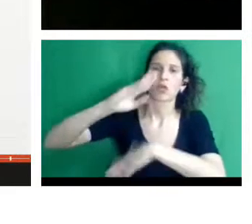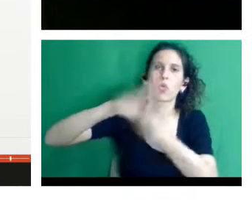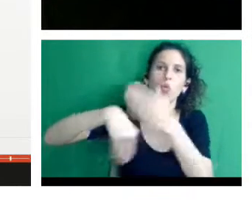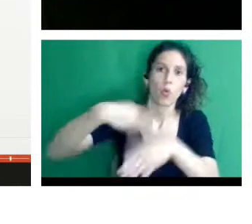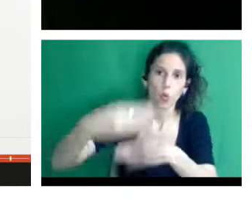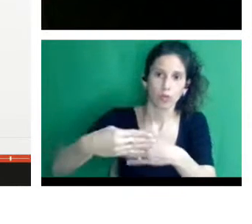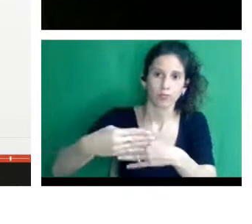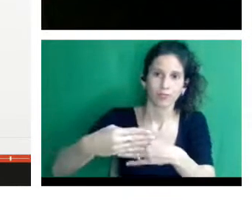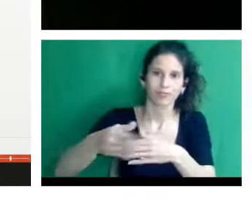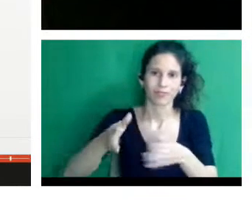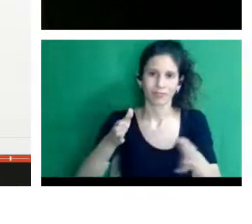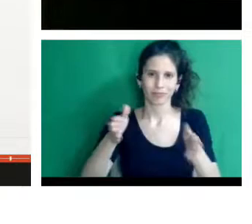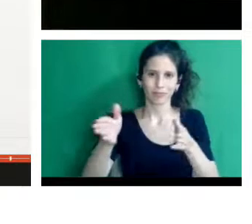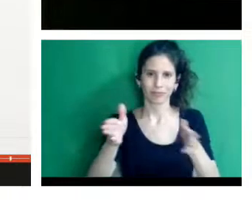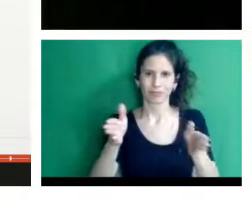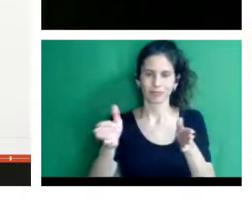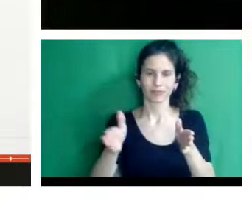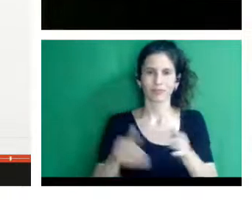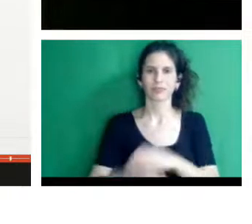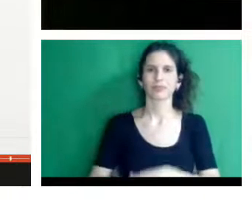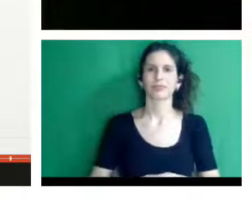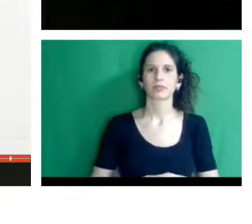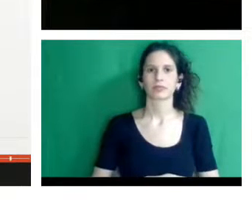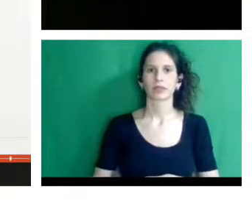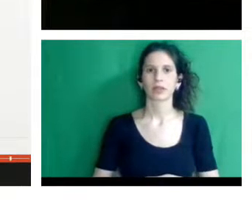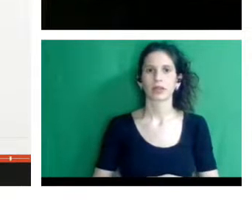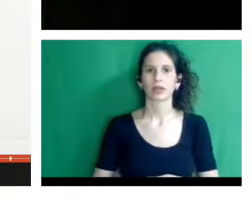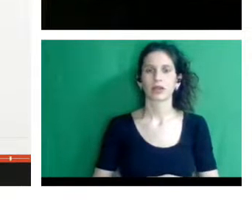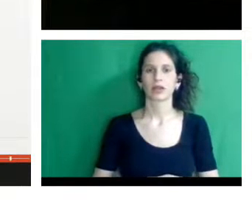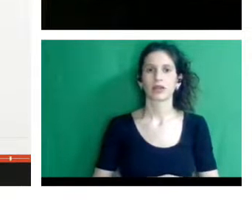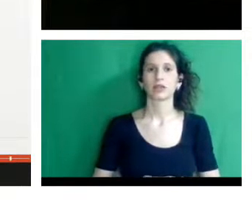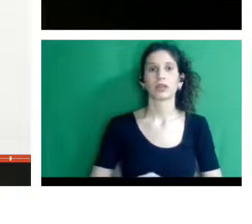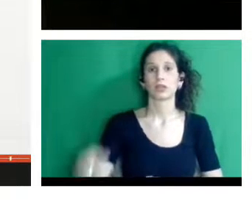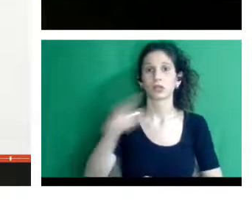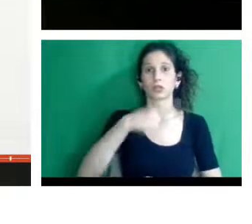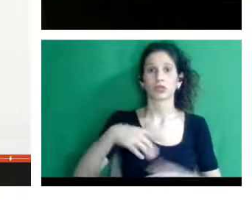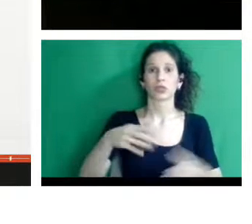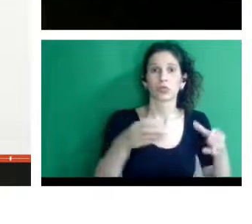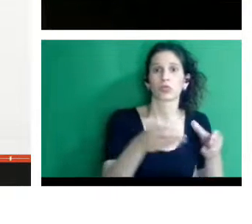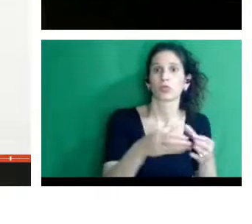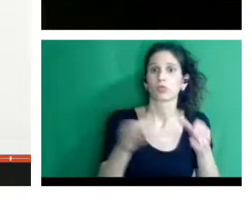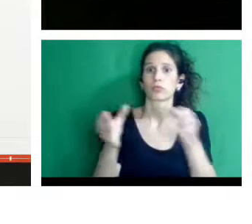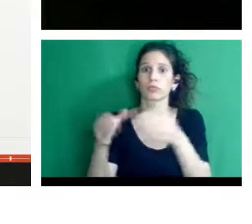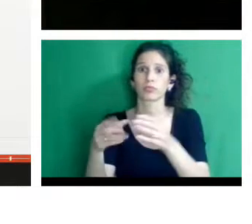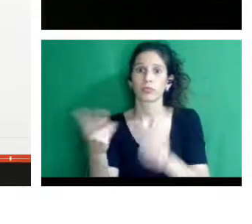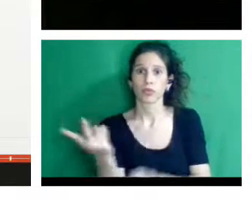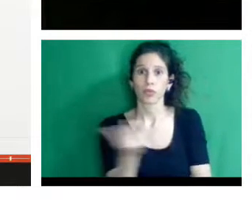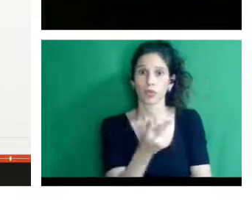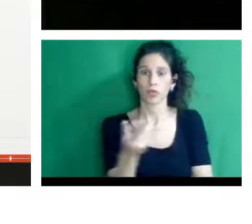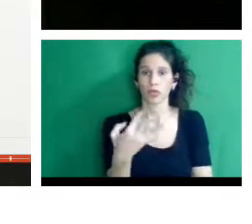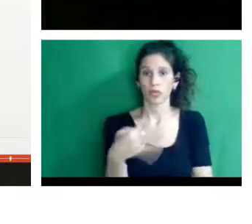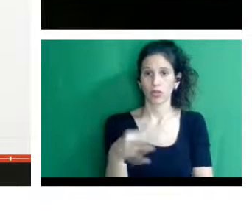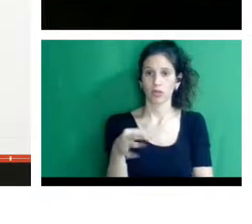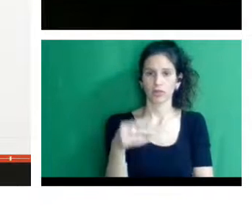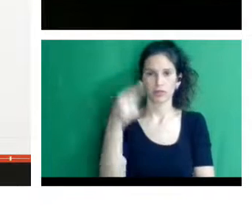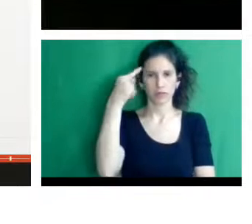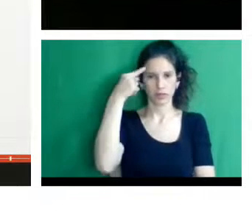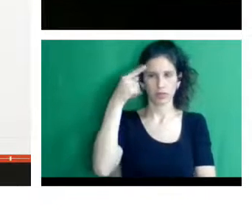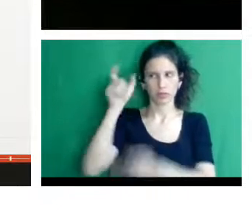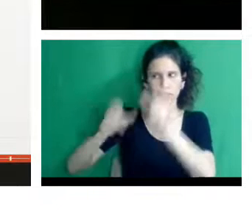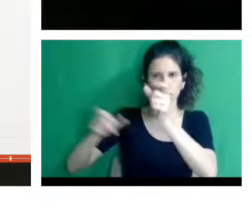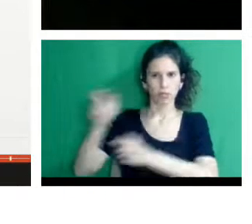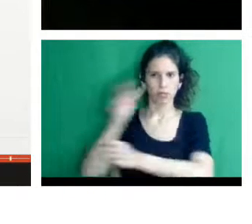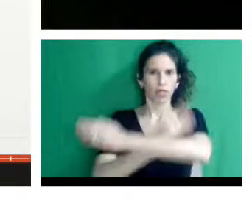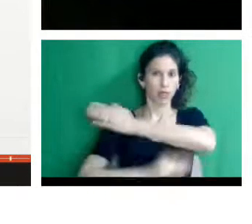el diseño de la accesibilidad en los escenarios se tengan en cuenta estos dos grupos, pues las personas con discapacidad que asistan pueden estar en cualquiera